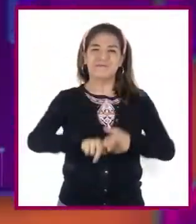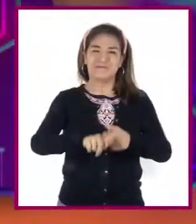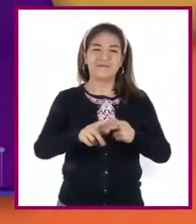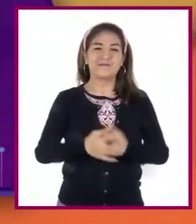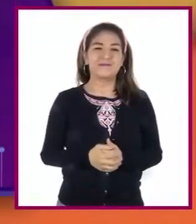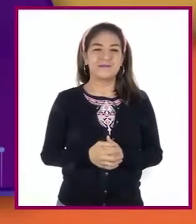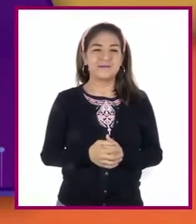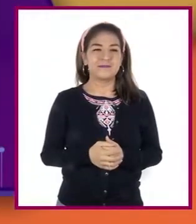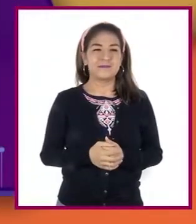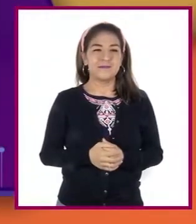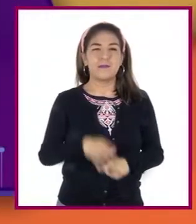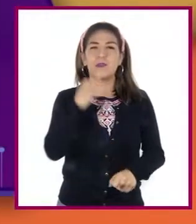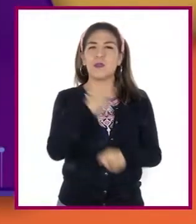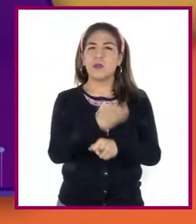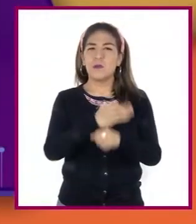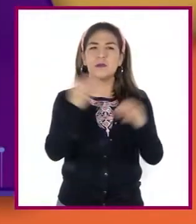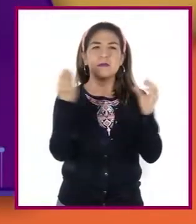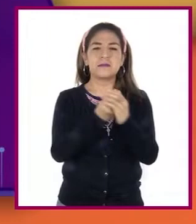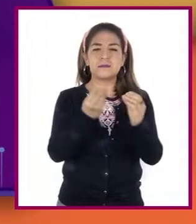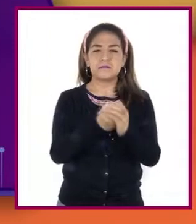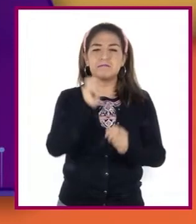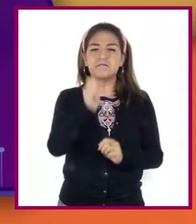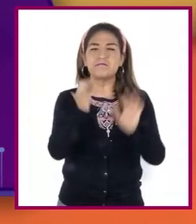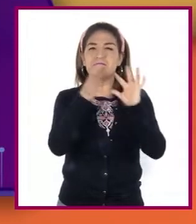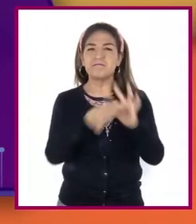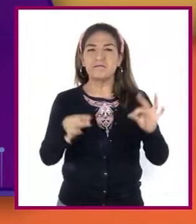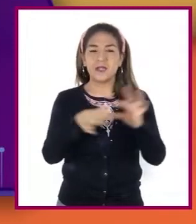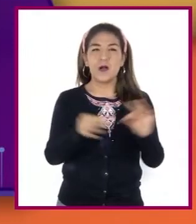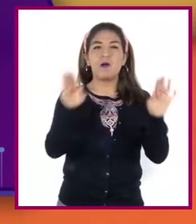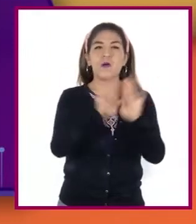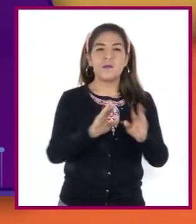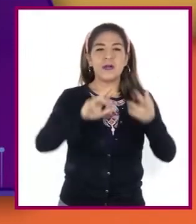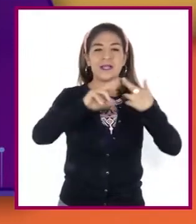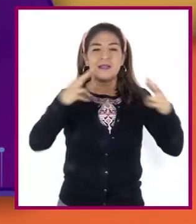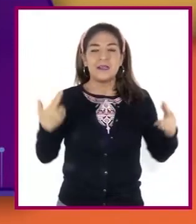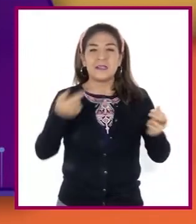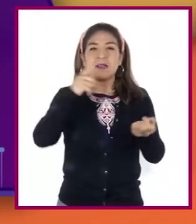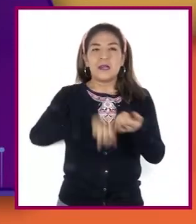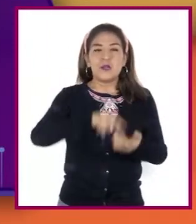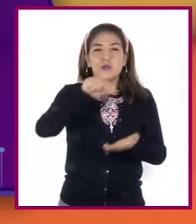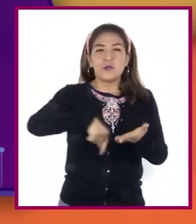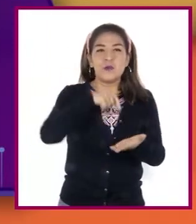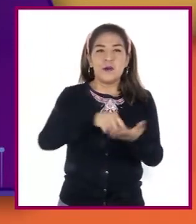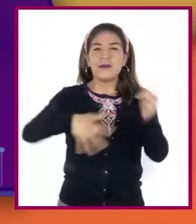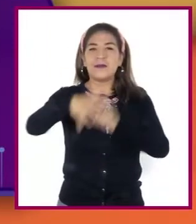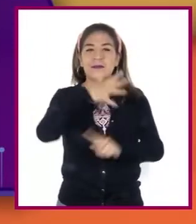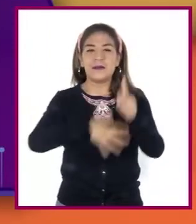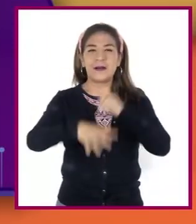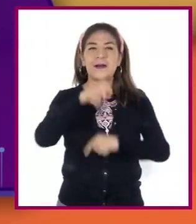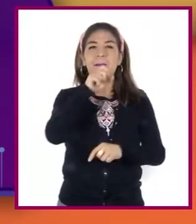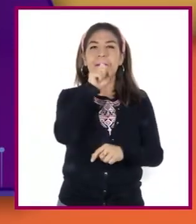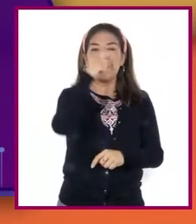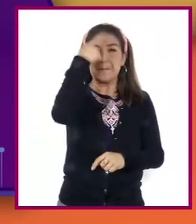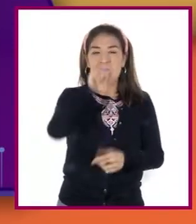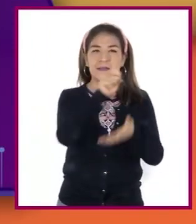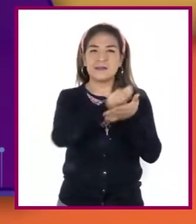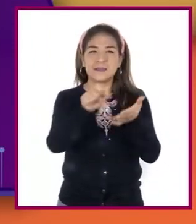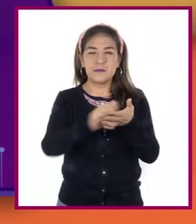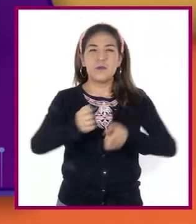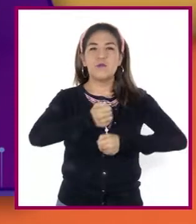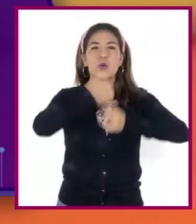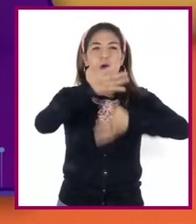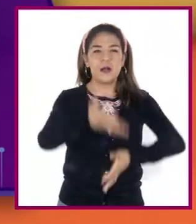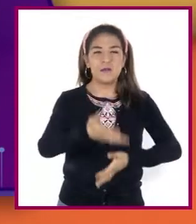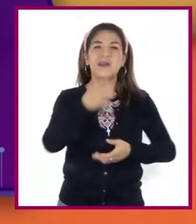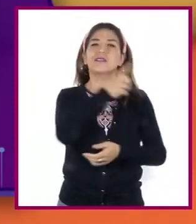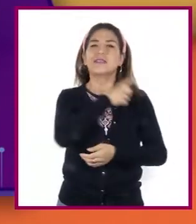A lo largo de esta sesión nos dedicaremos a argumentar sobre la relación entre espacios y ambientes en poemas, lo cual implicará